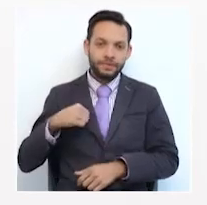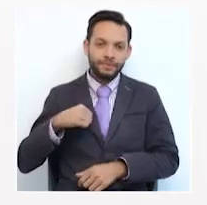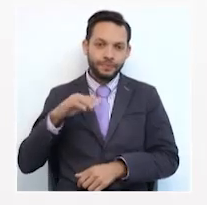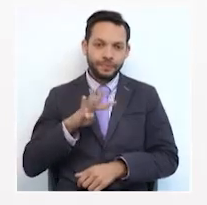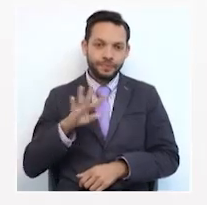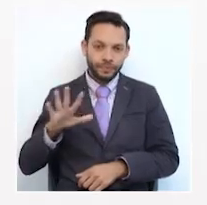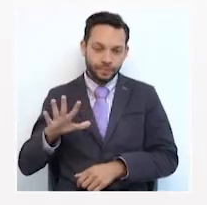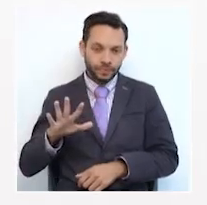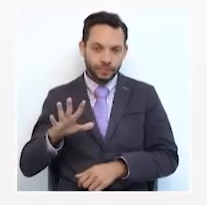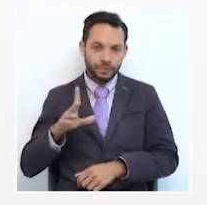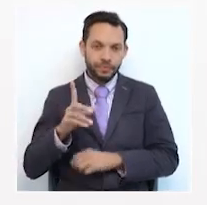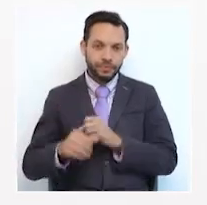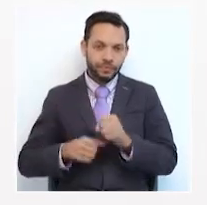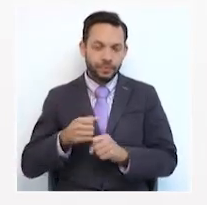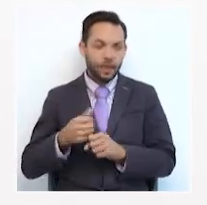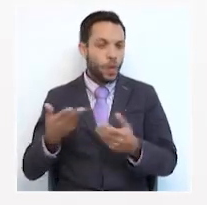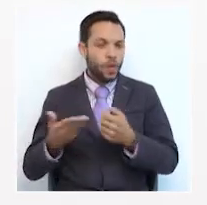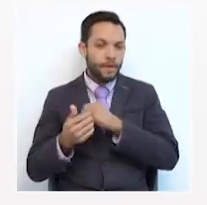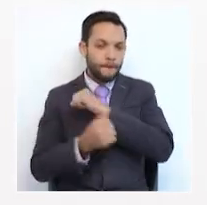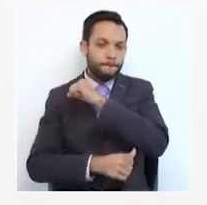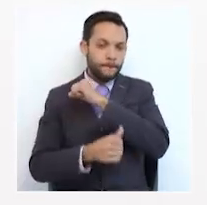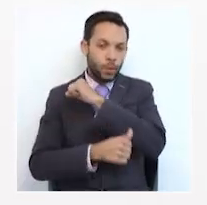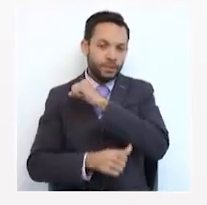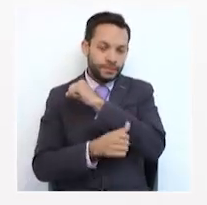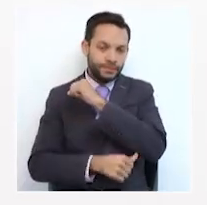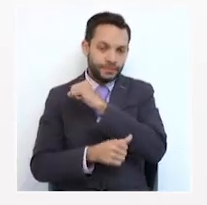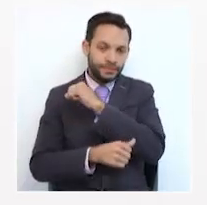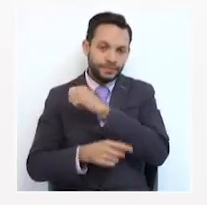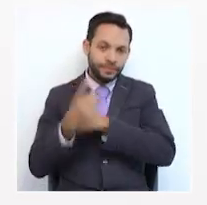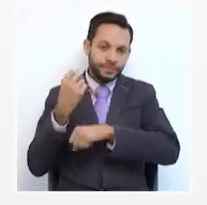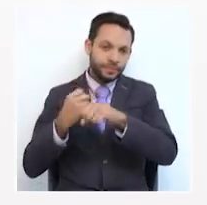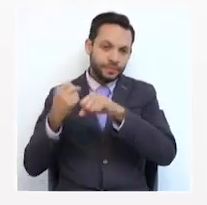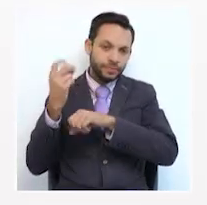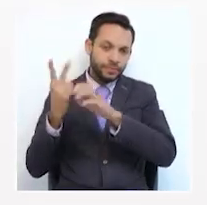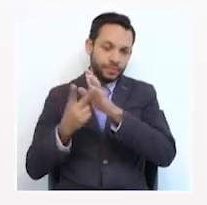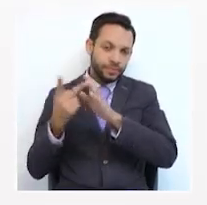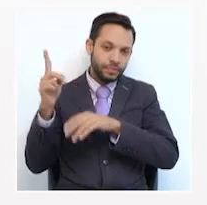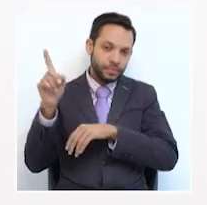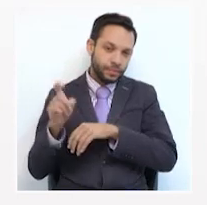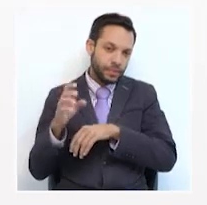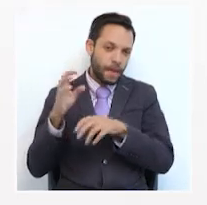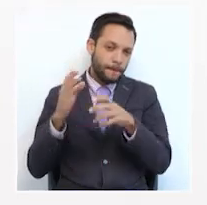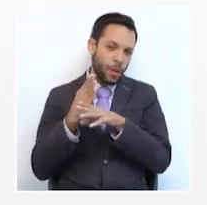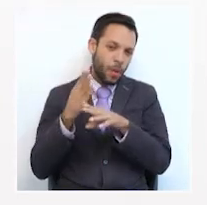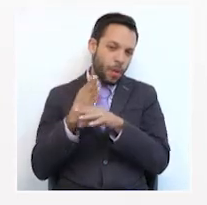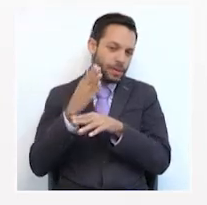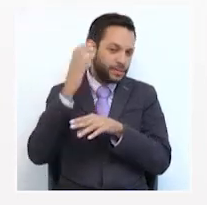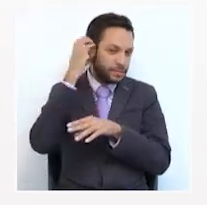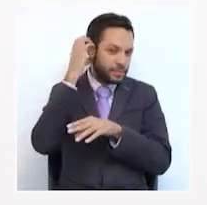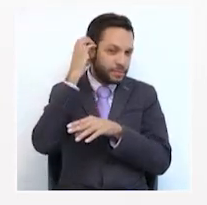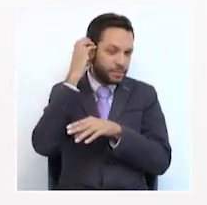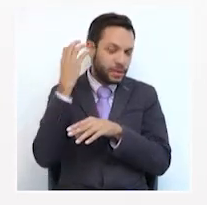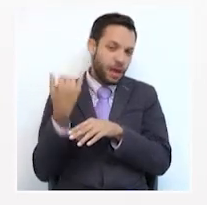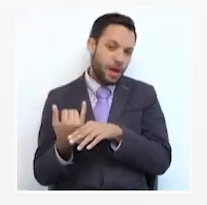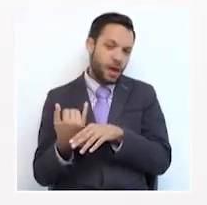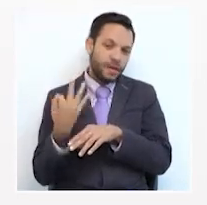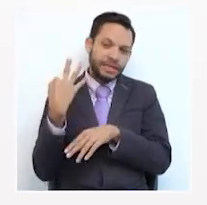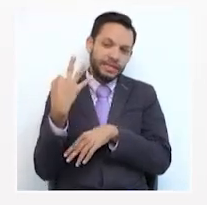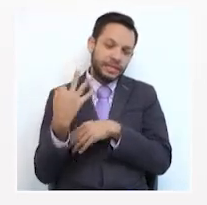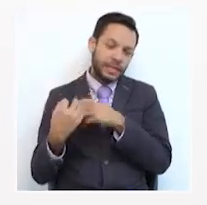vivo en el centro de boyacá valle de tenza en el 2016 sufrí de aneurisma cerebral en mi presente llevo 3